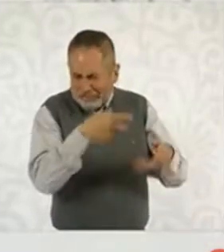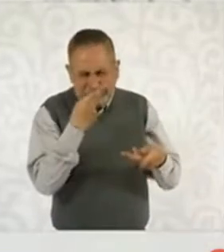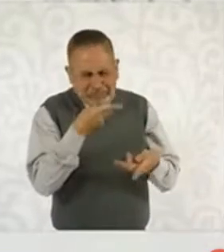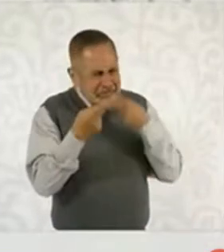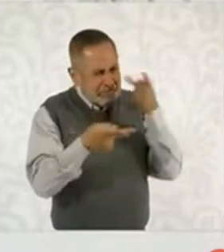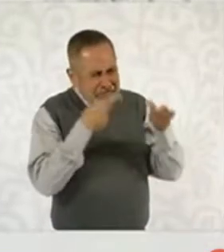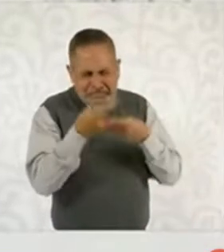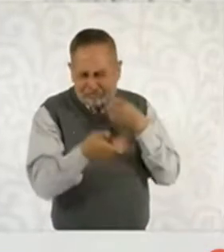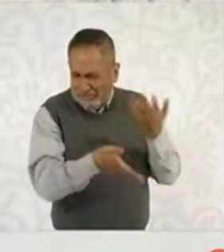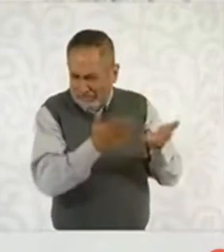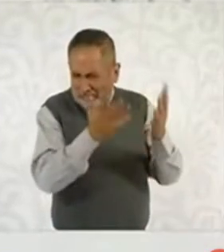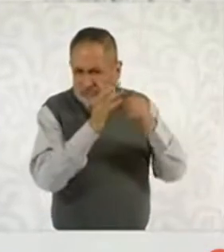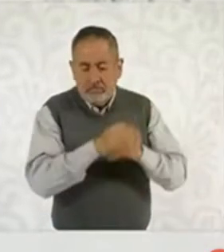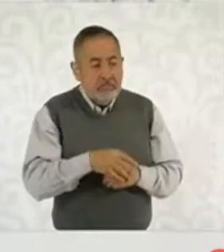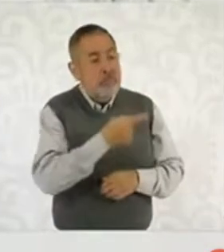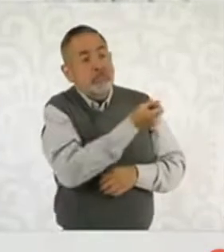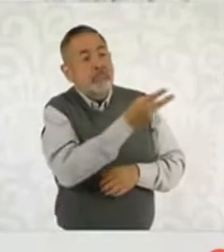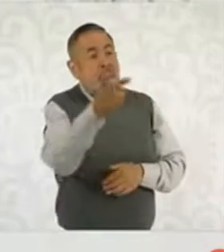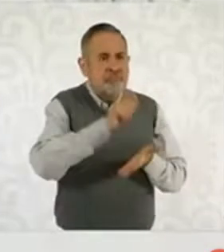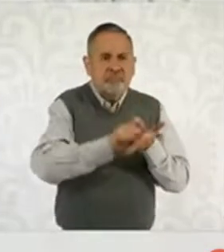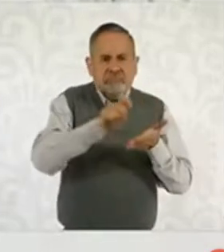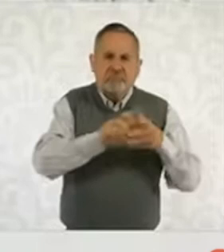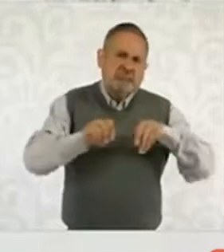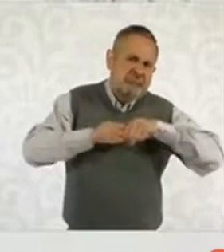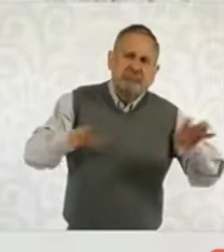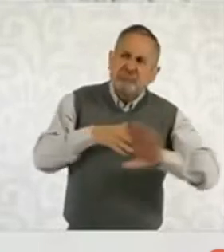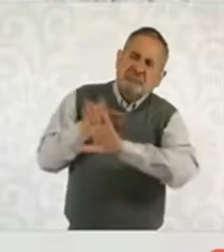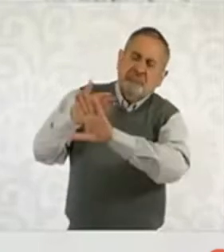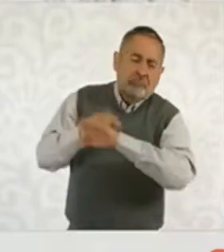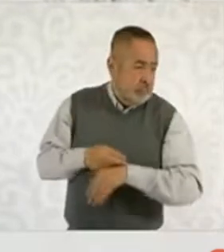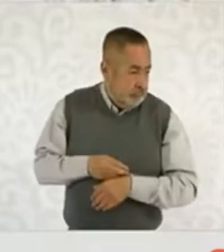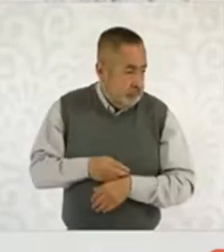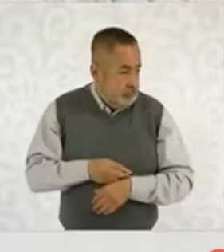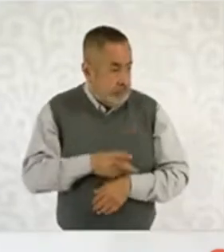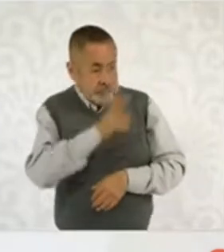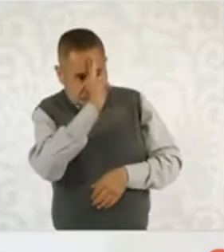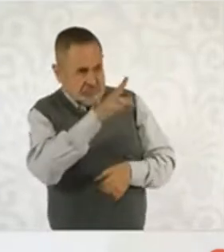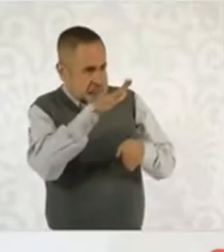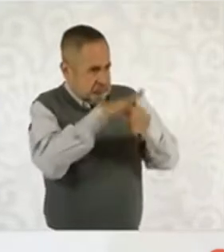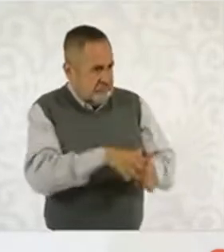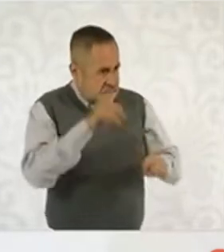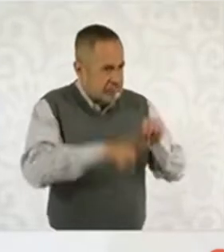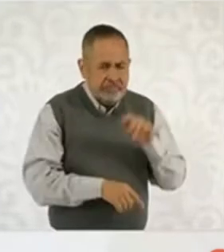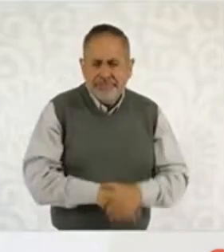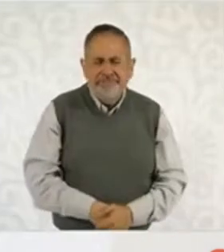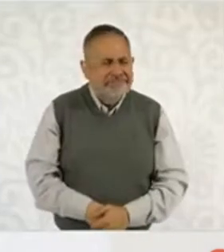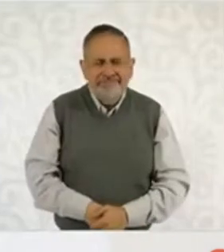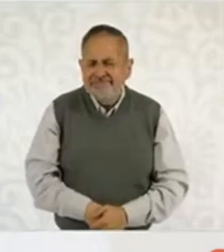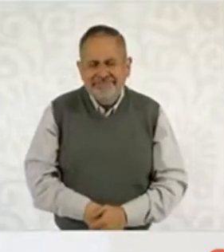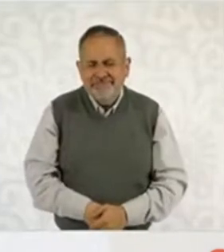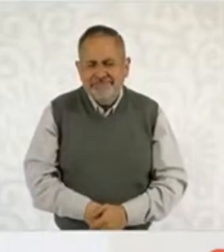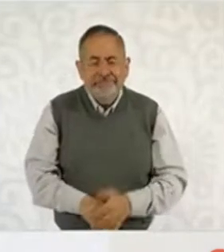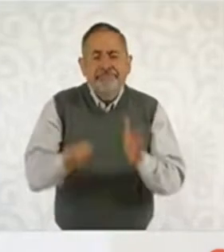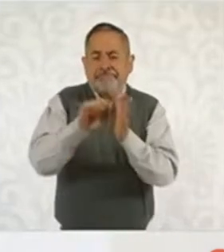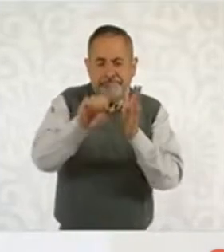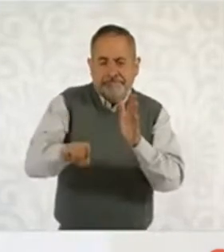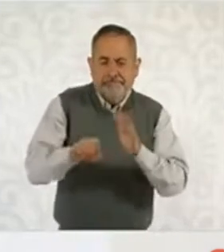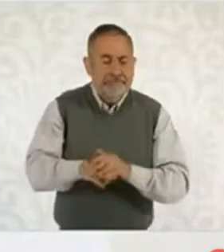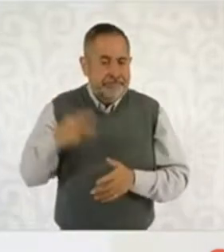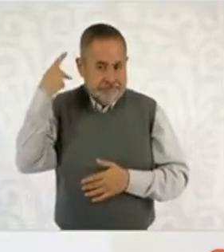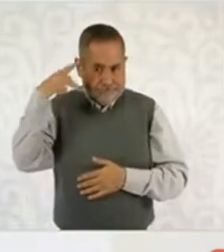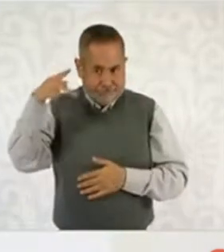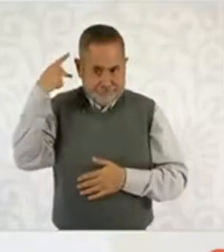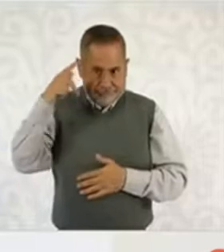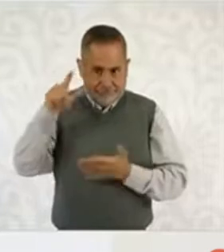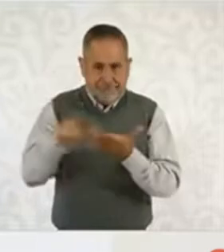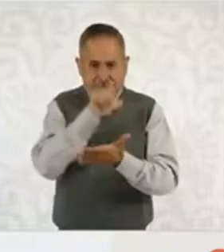Fíjense, me puse a investigar porque lo traen por el tema de Puebla, ¿no? El tema de Puebla es una ley que tiene que ver con